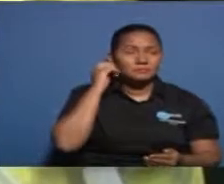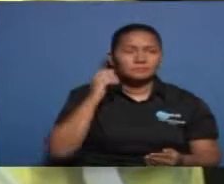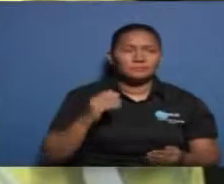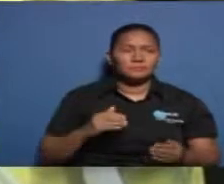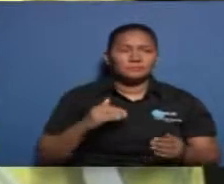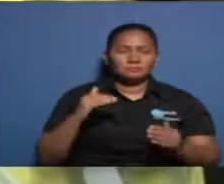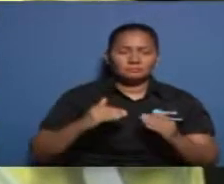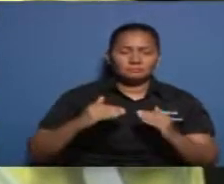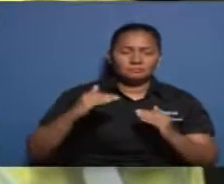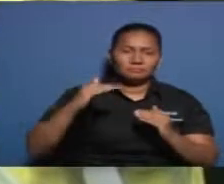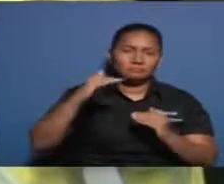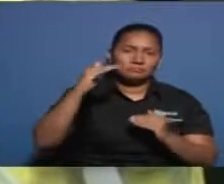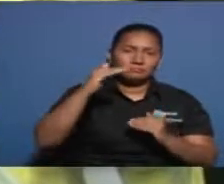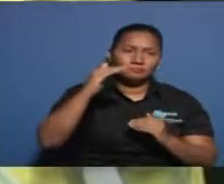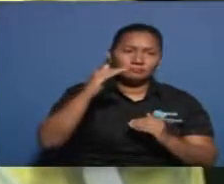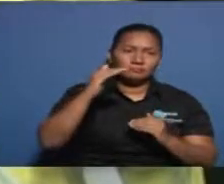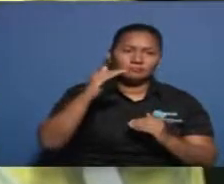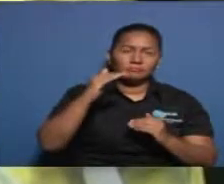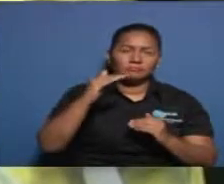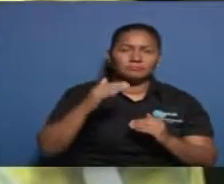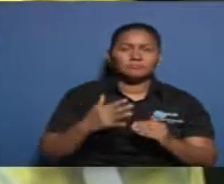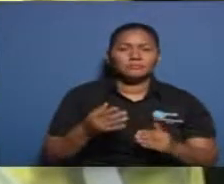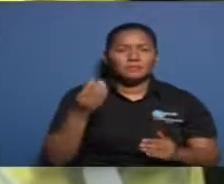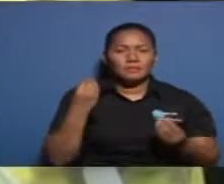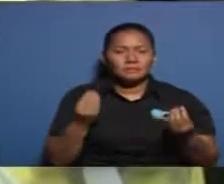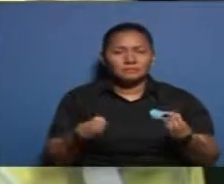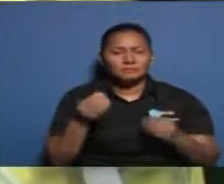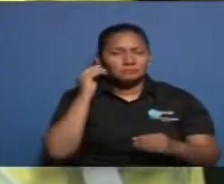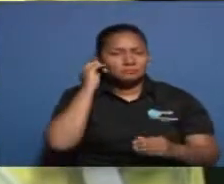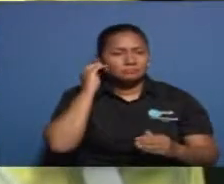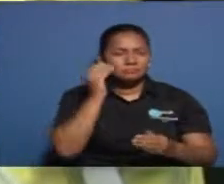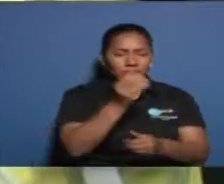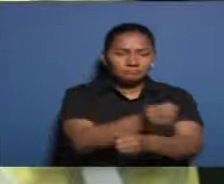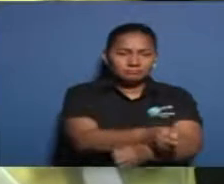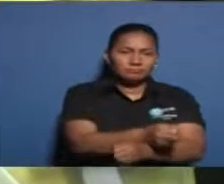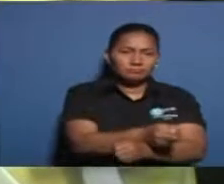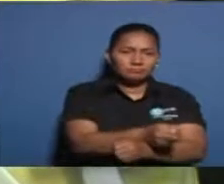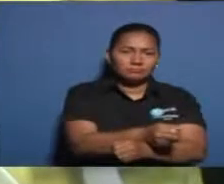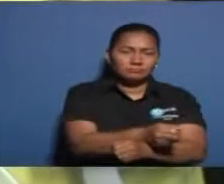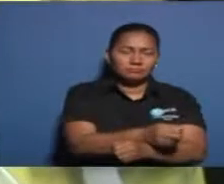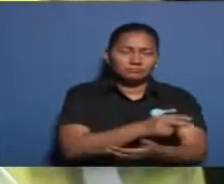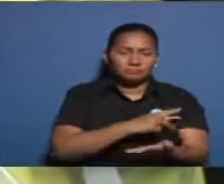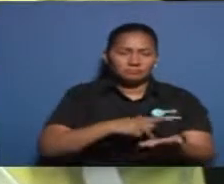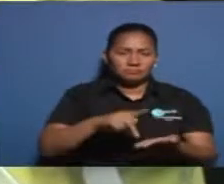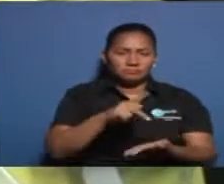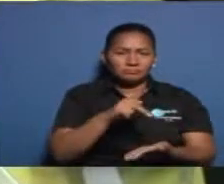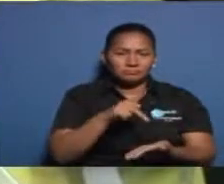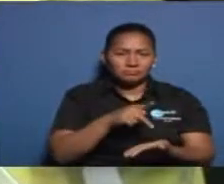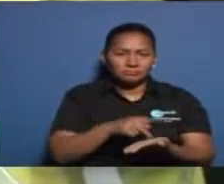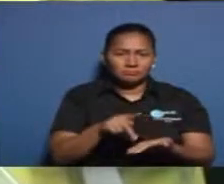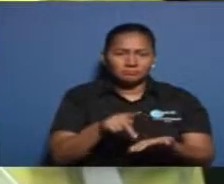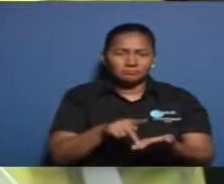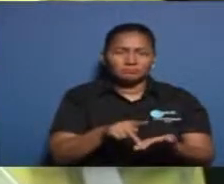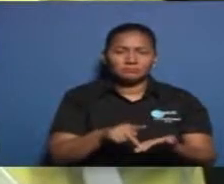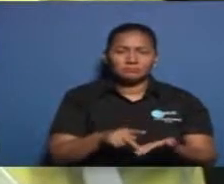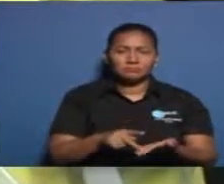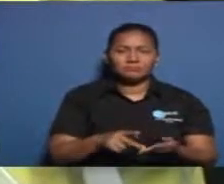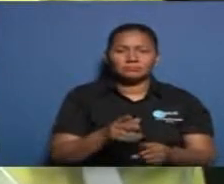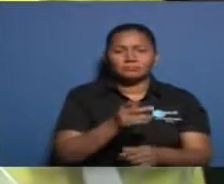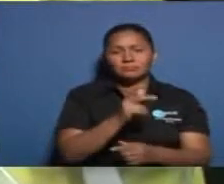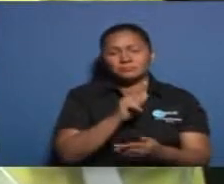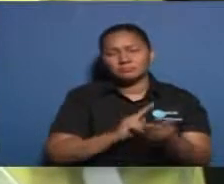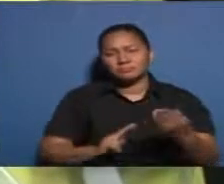esto también es cierto que muchas mujeres se graduó como profesional en universidades pero también los casos de aumento en casos de feminicidio